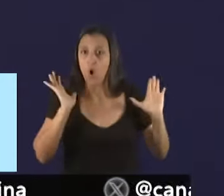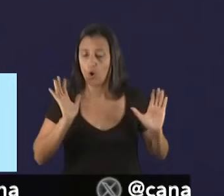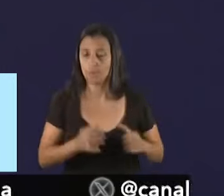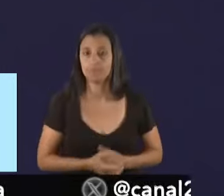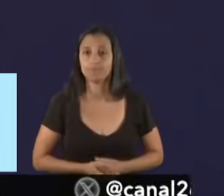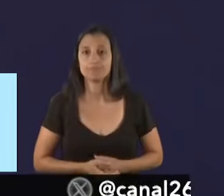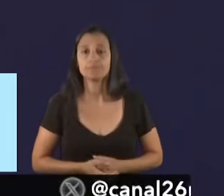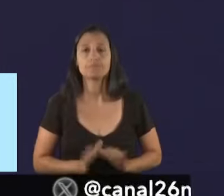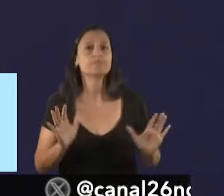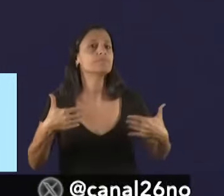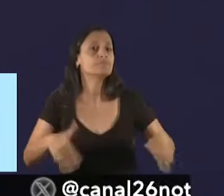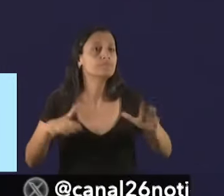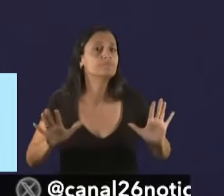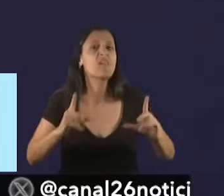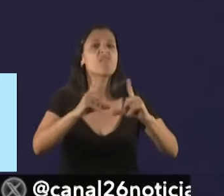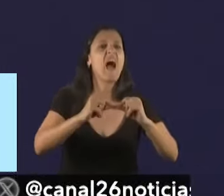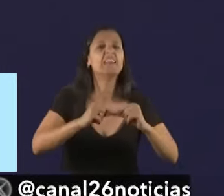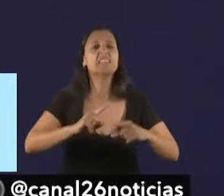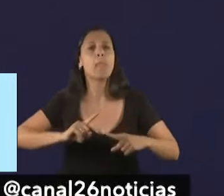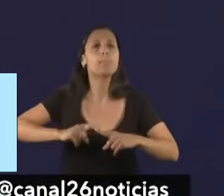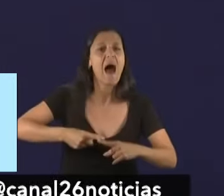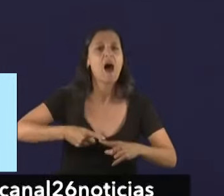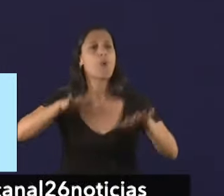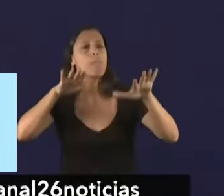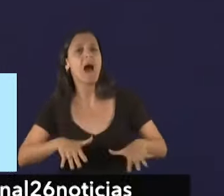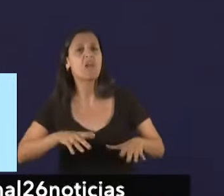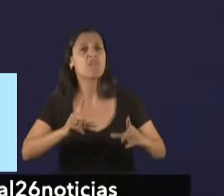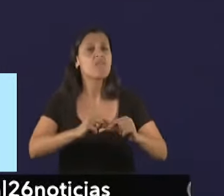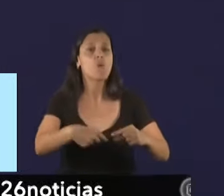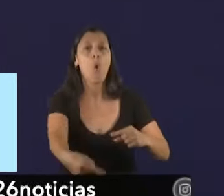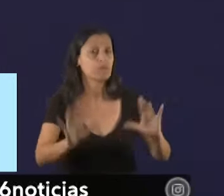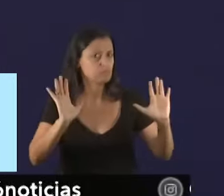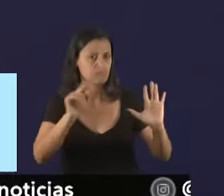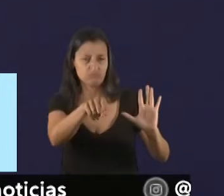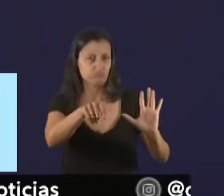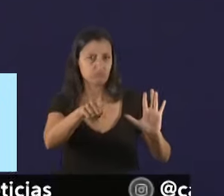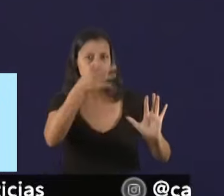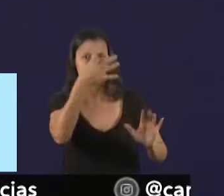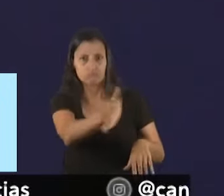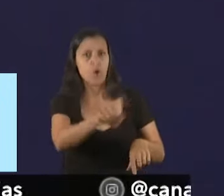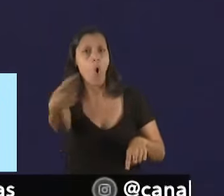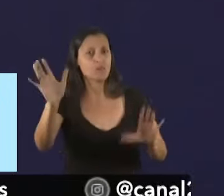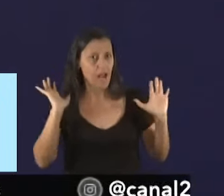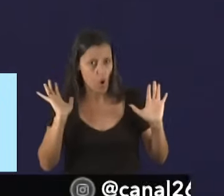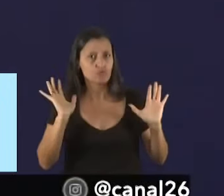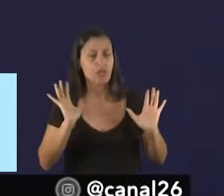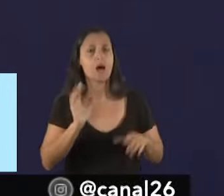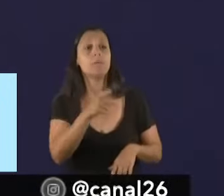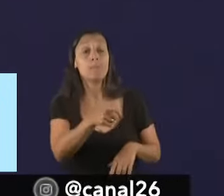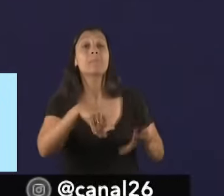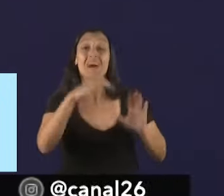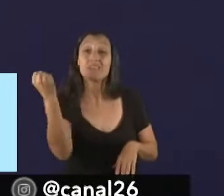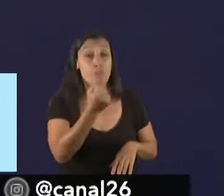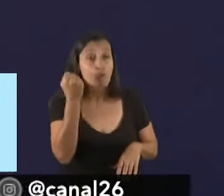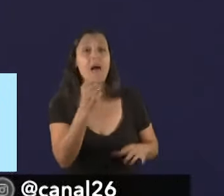sea independientemente de la fecha del paro digo eso me parece que es un dato eh un dato que está determinado el dato